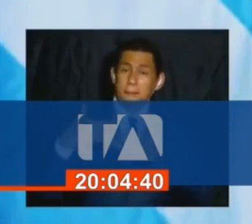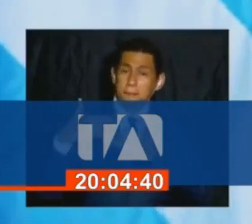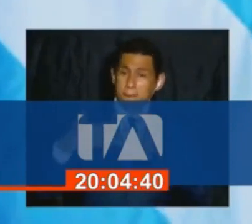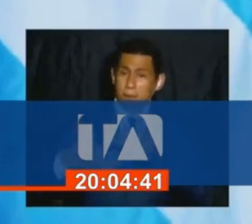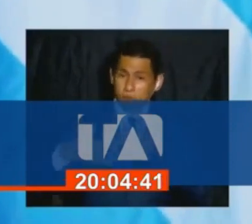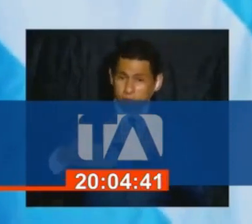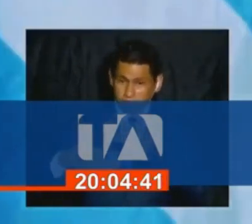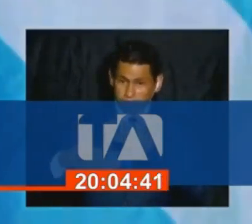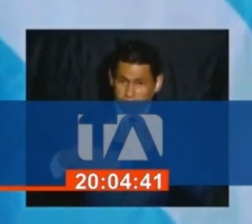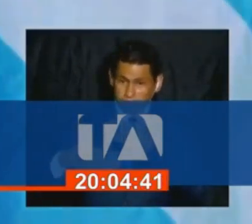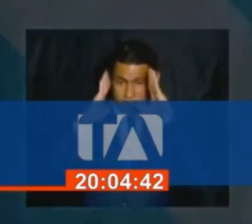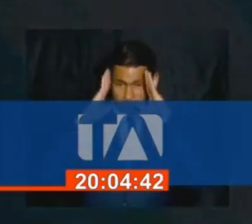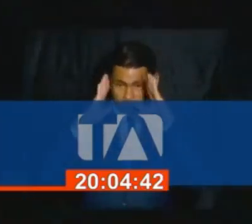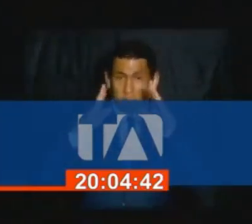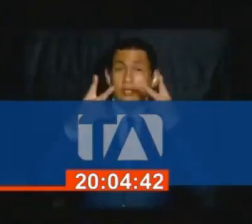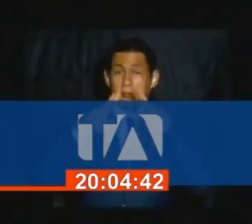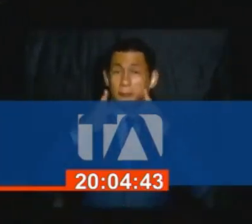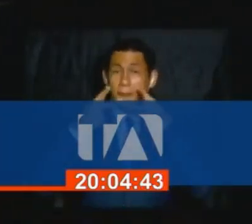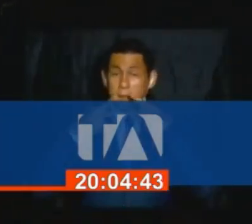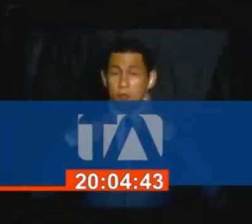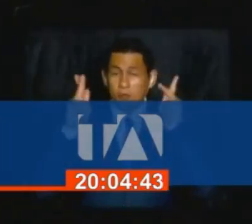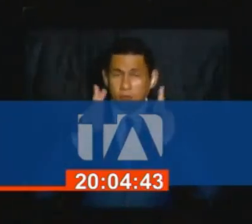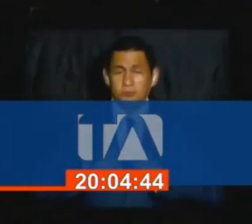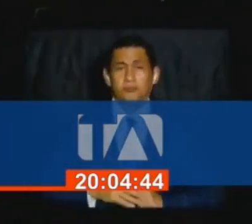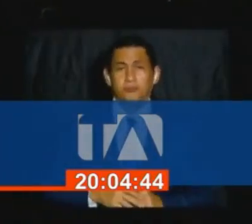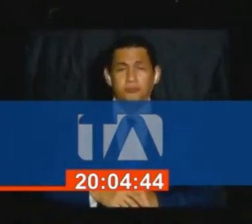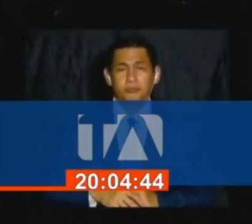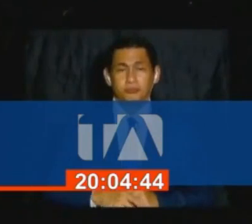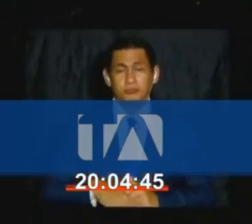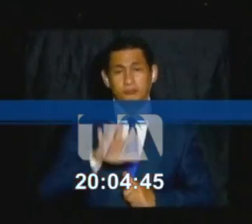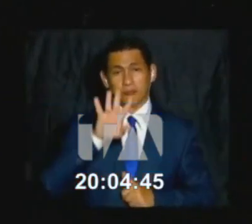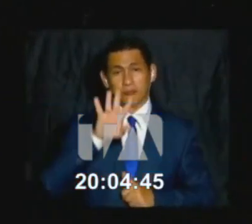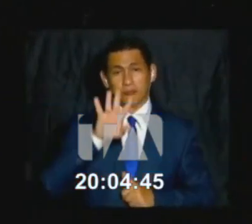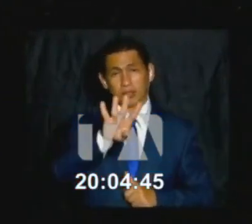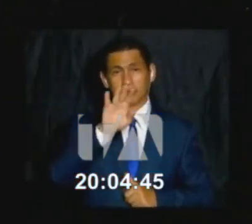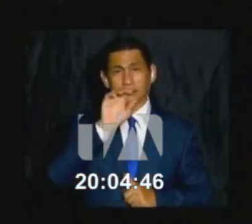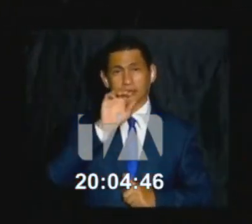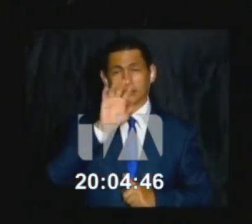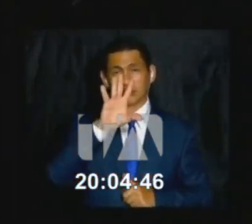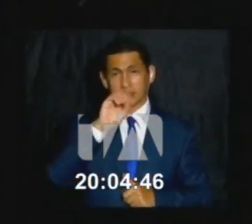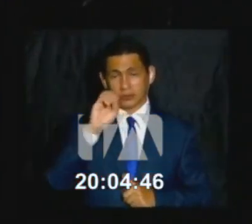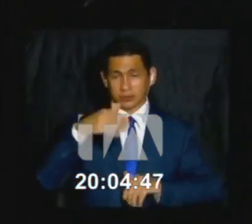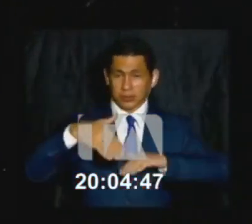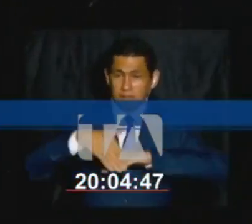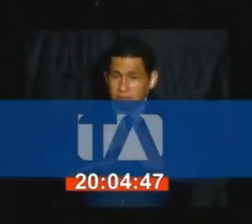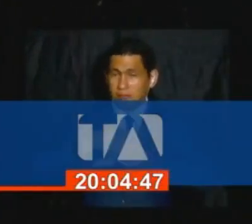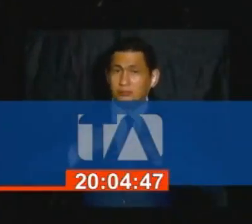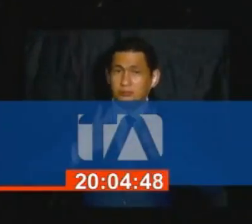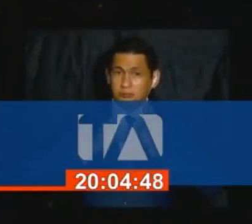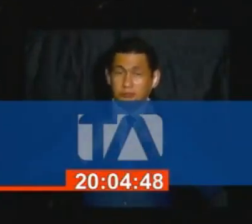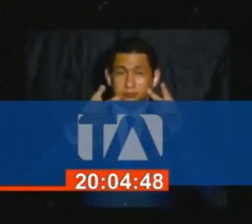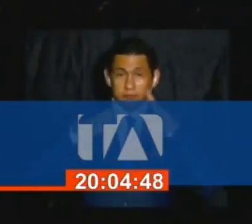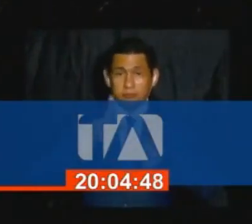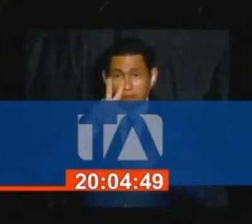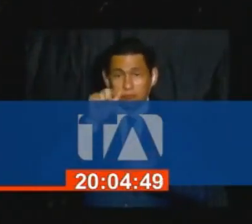forma transparente y pública. Hemos intervenido más de 400 vías y hemos reparado o instalado